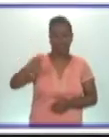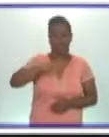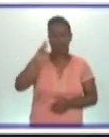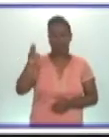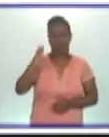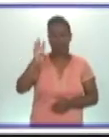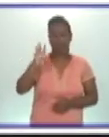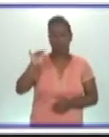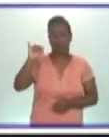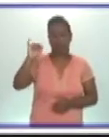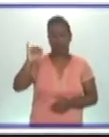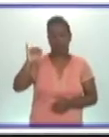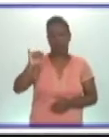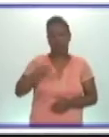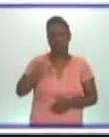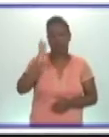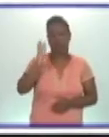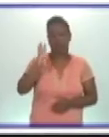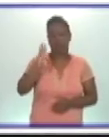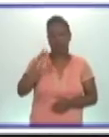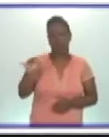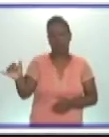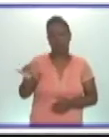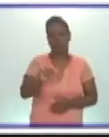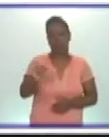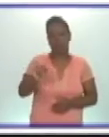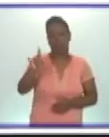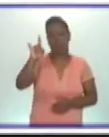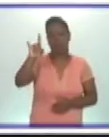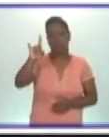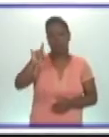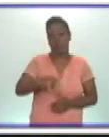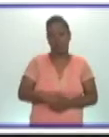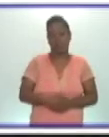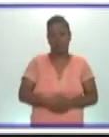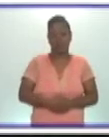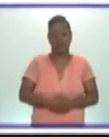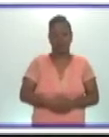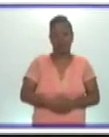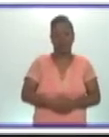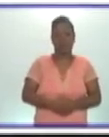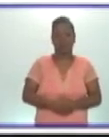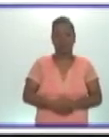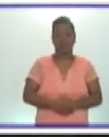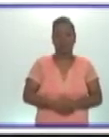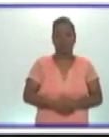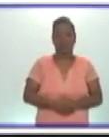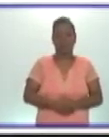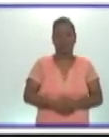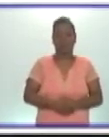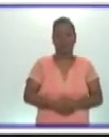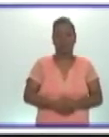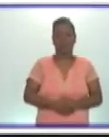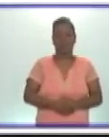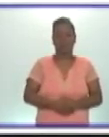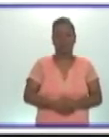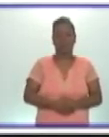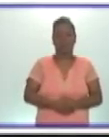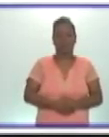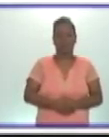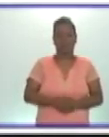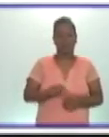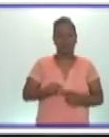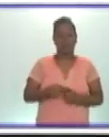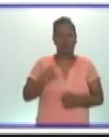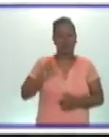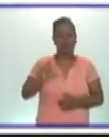b elevado a la suma de sus exponentes. 3 más 6 es 9. Y por